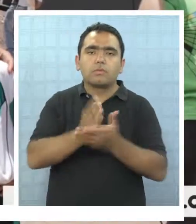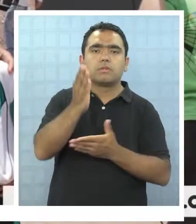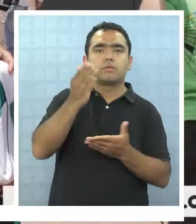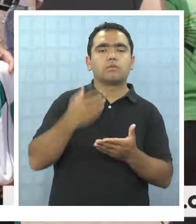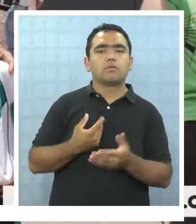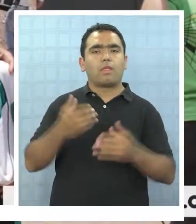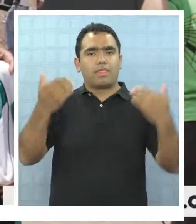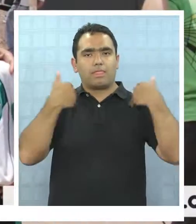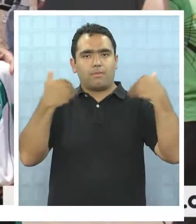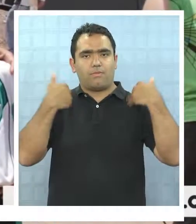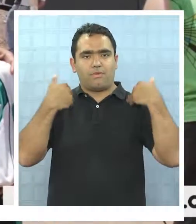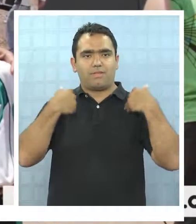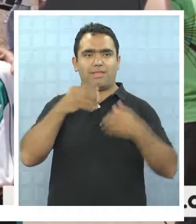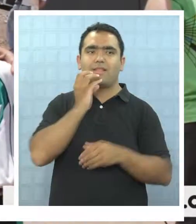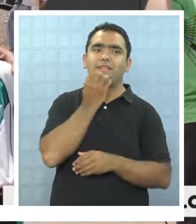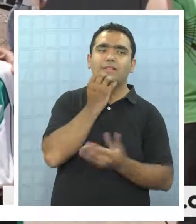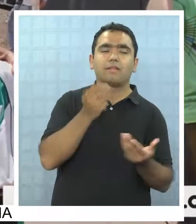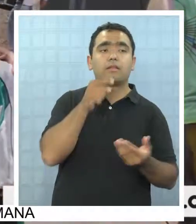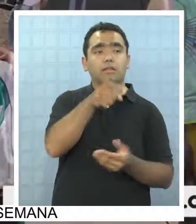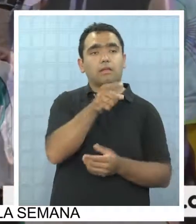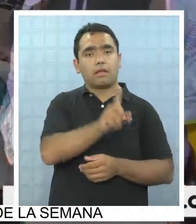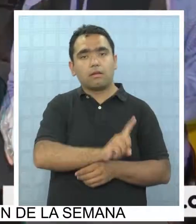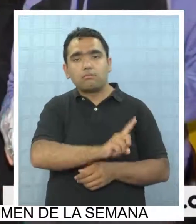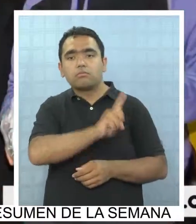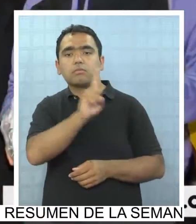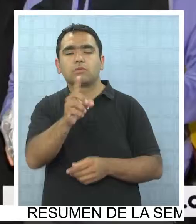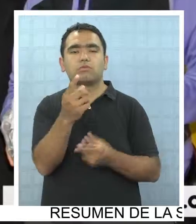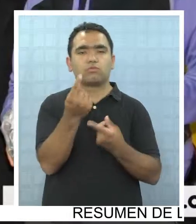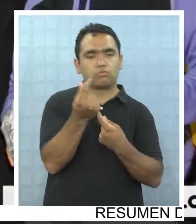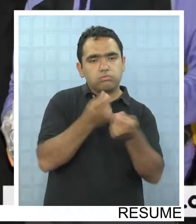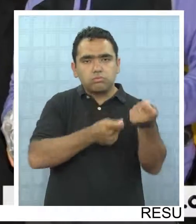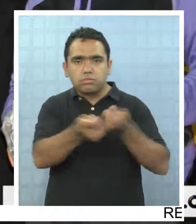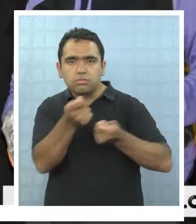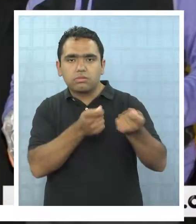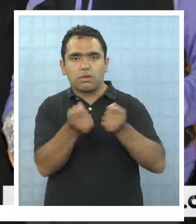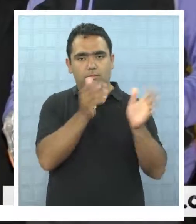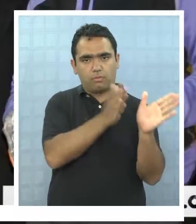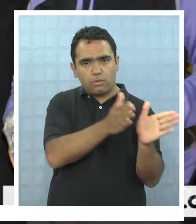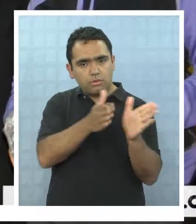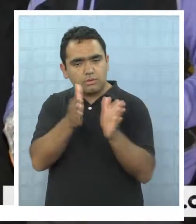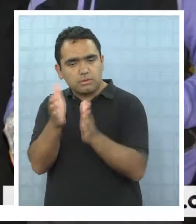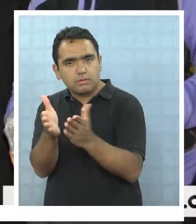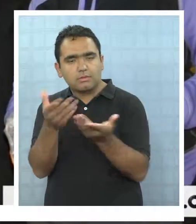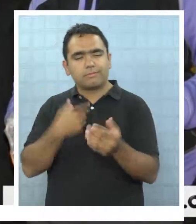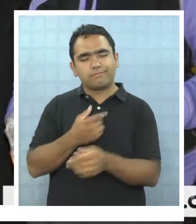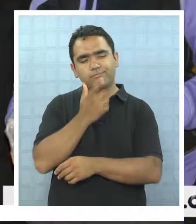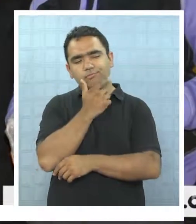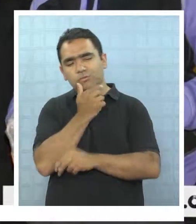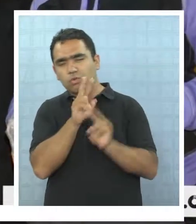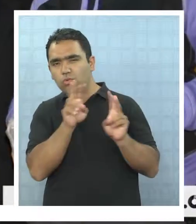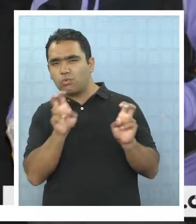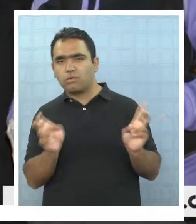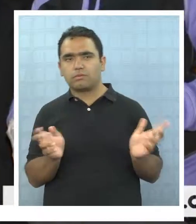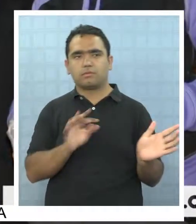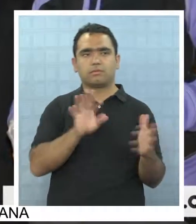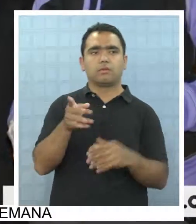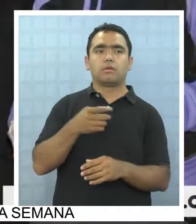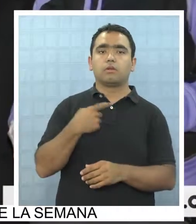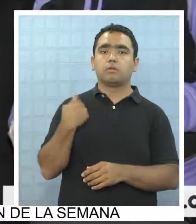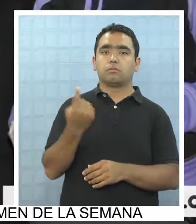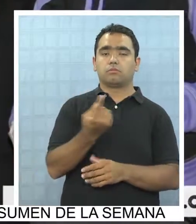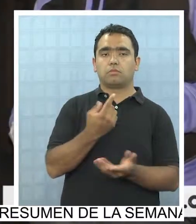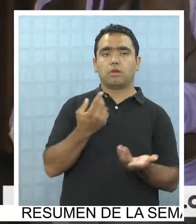Deporte de Santa Fagasta, que a juicio del dirigente fue transferido a un grupo económico en un procedimiento que califica de irregular.